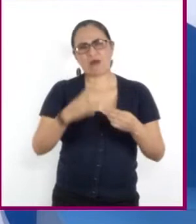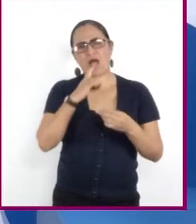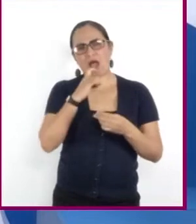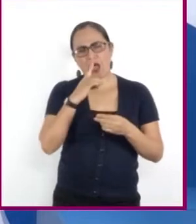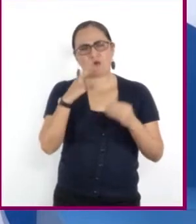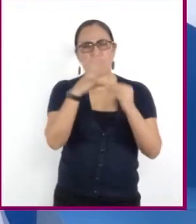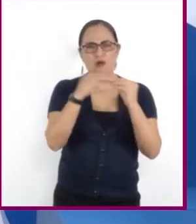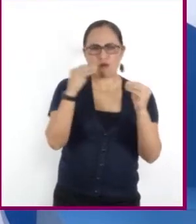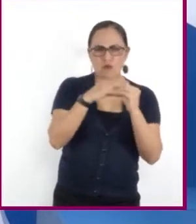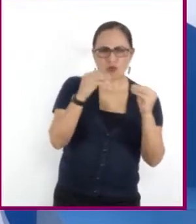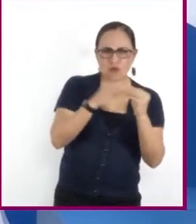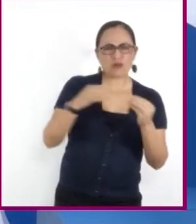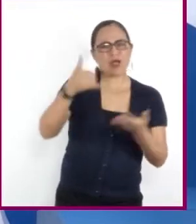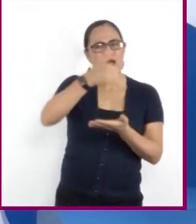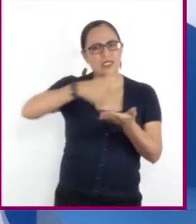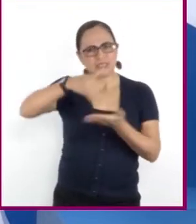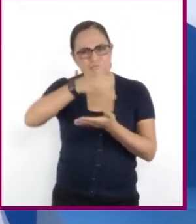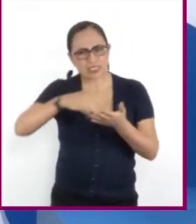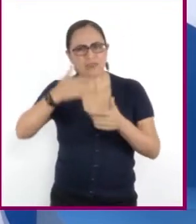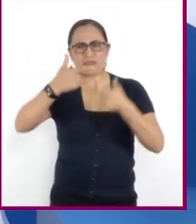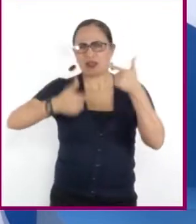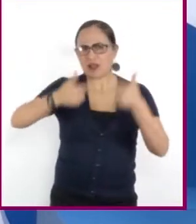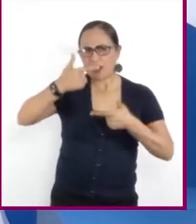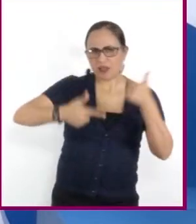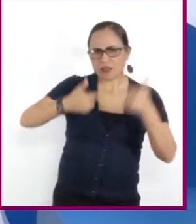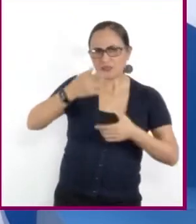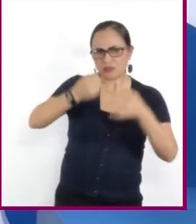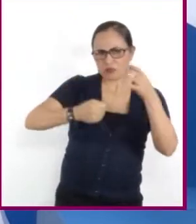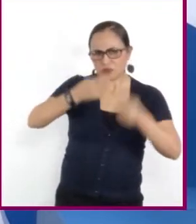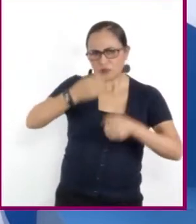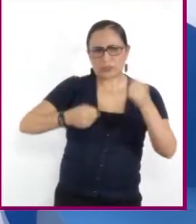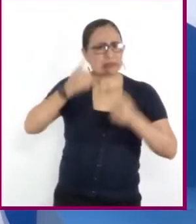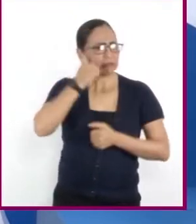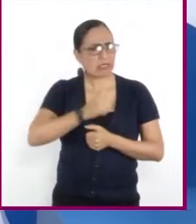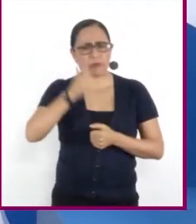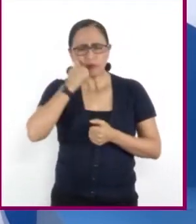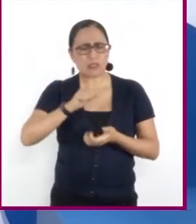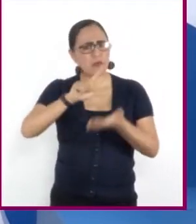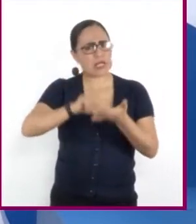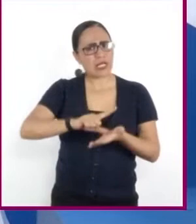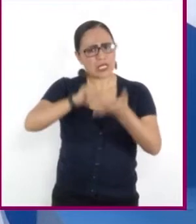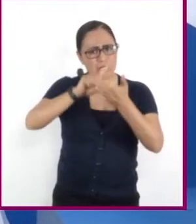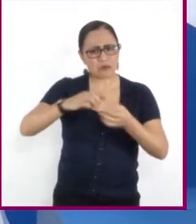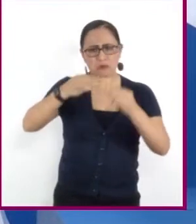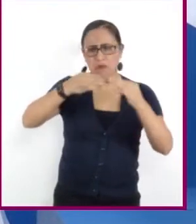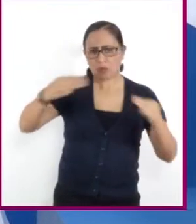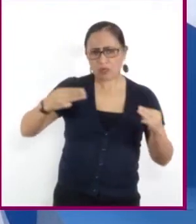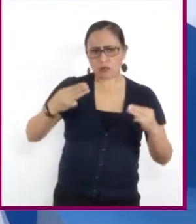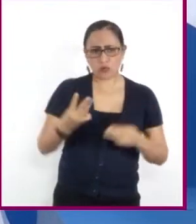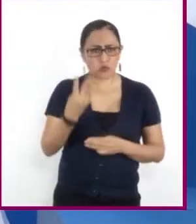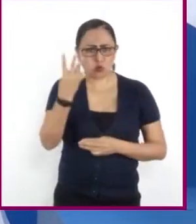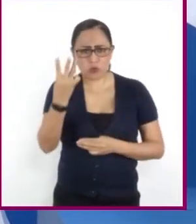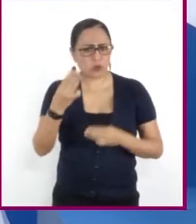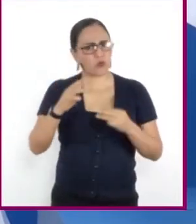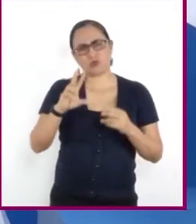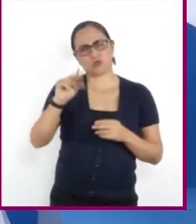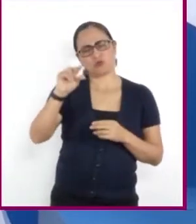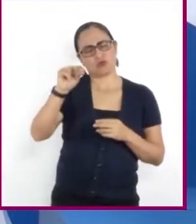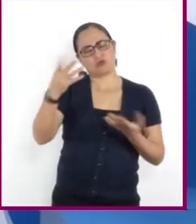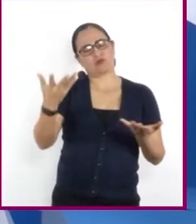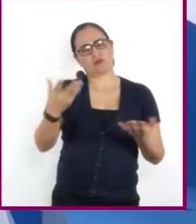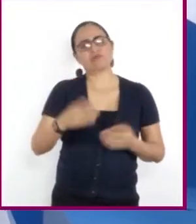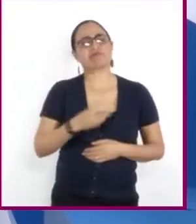frutas o cosas como aceite o leche, siempre me las venden en litros y no en metros cúbicos. Tienes razón,